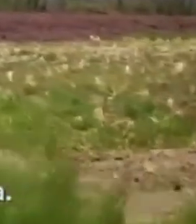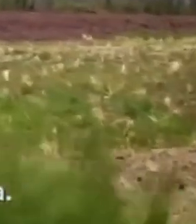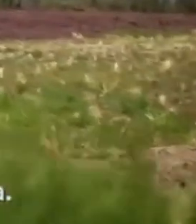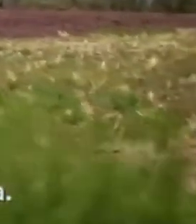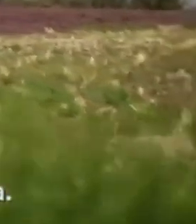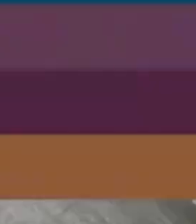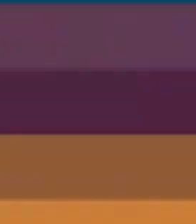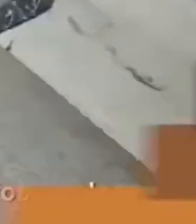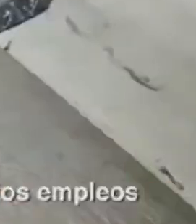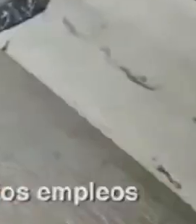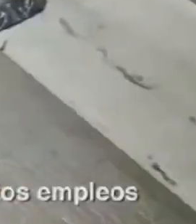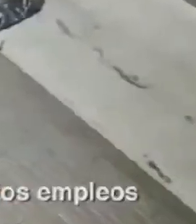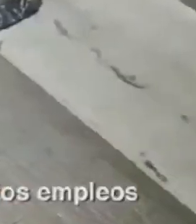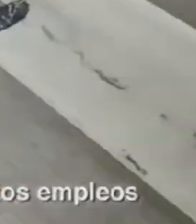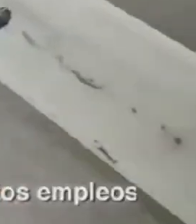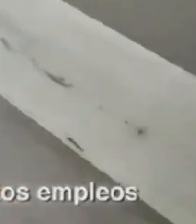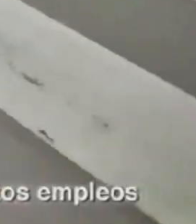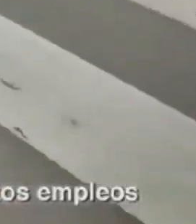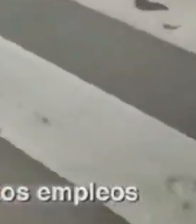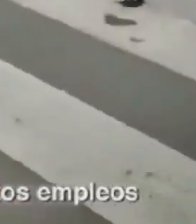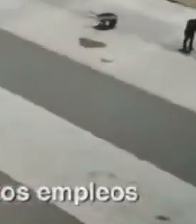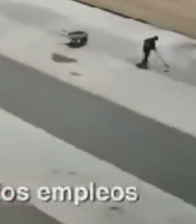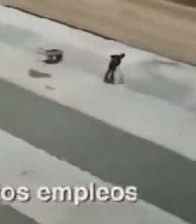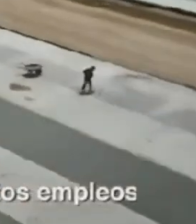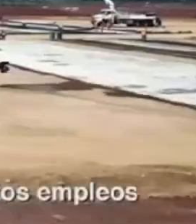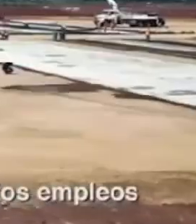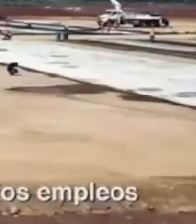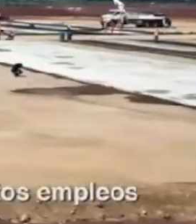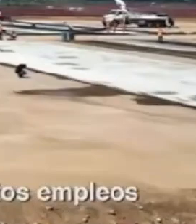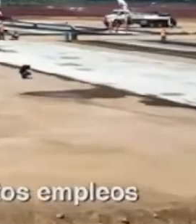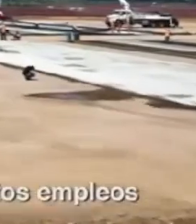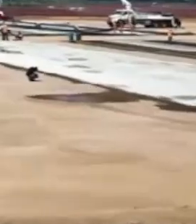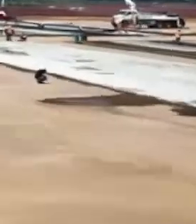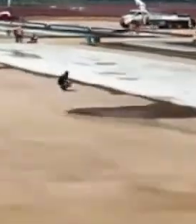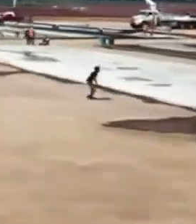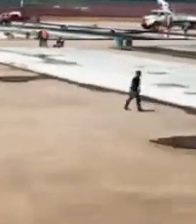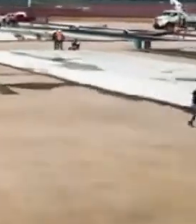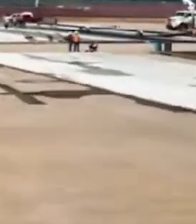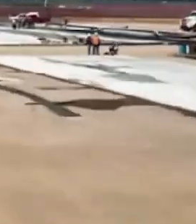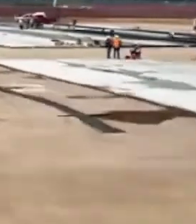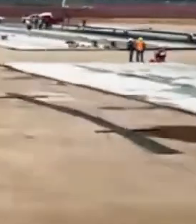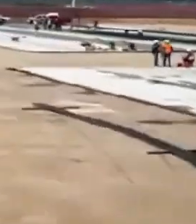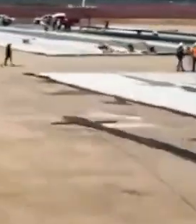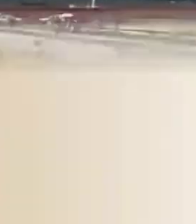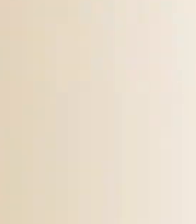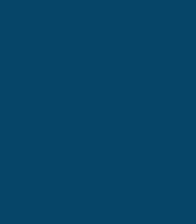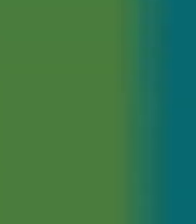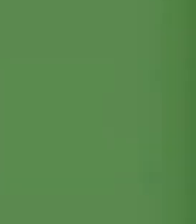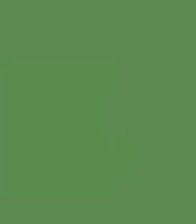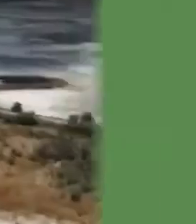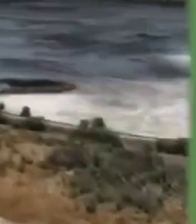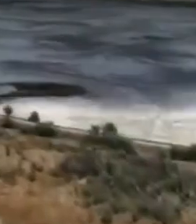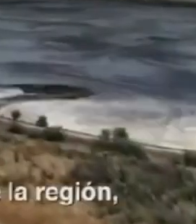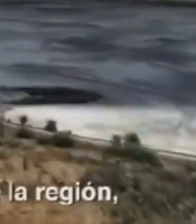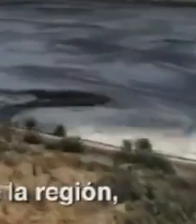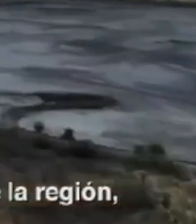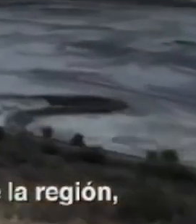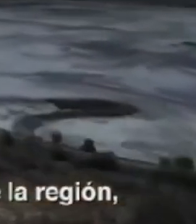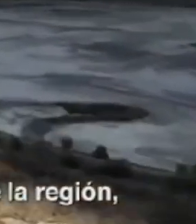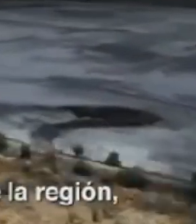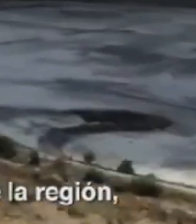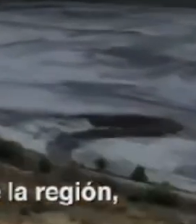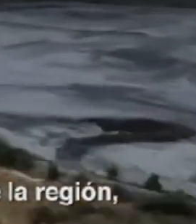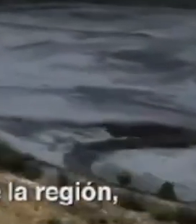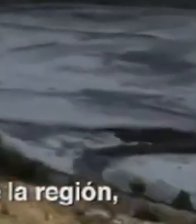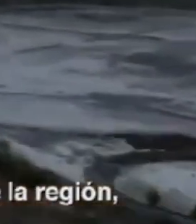vegetación nativa. A la fecha, se han generado más de 3.400 empleos en la construcción del parque. Con estas acciones, se